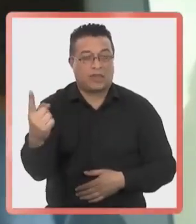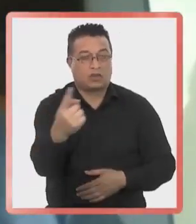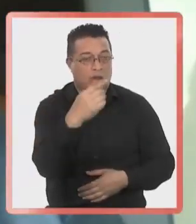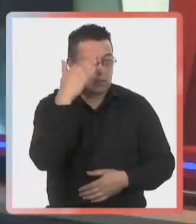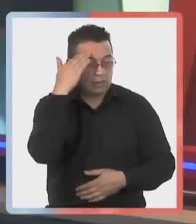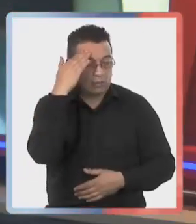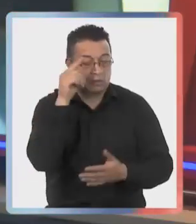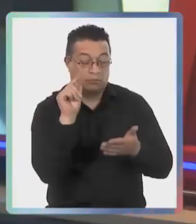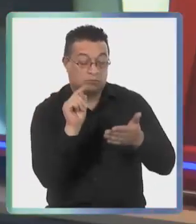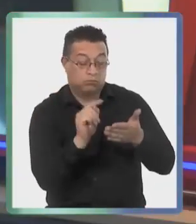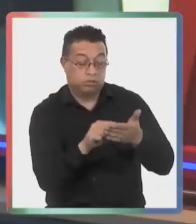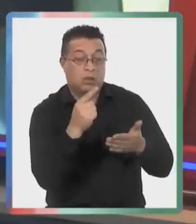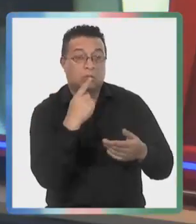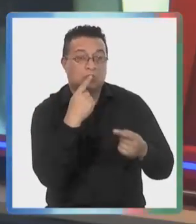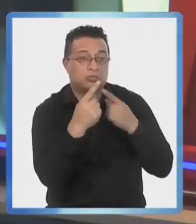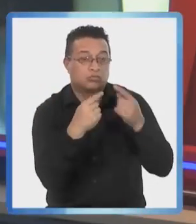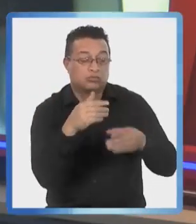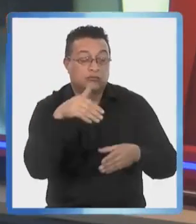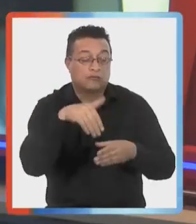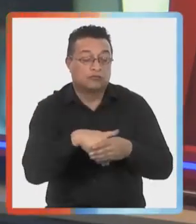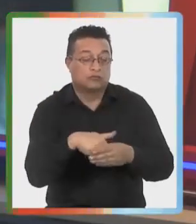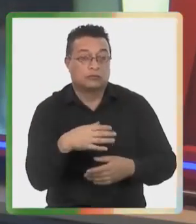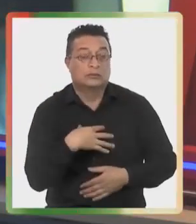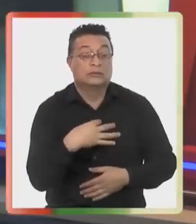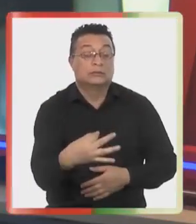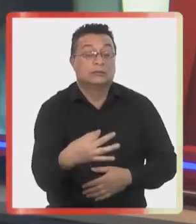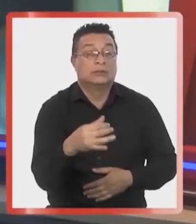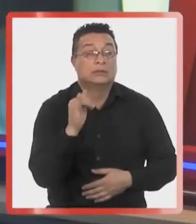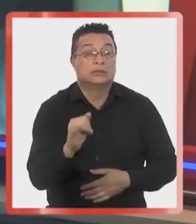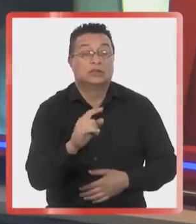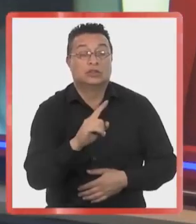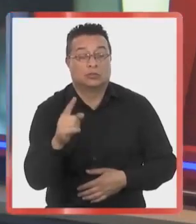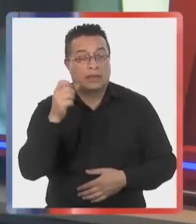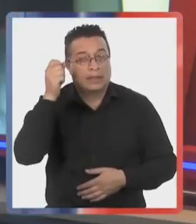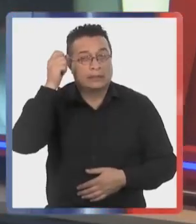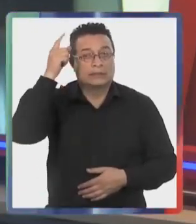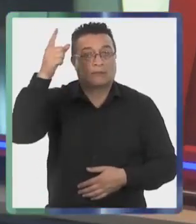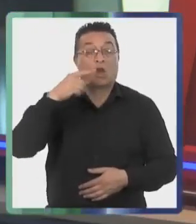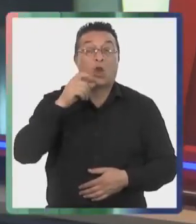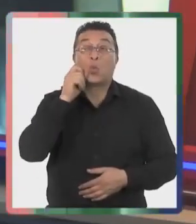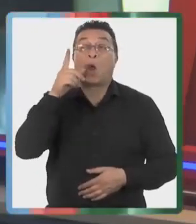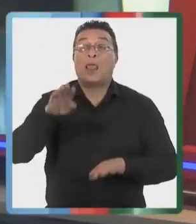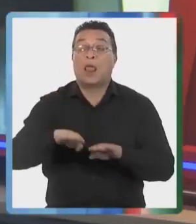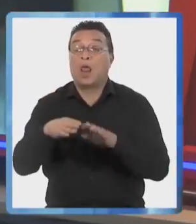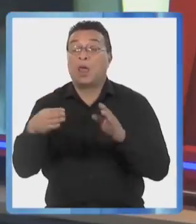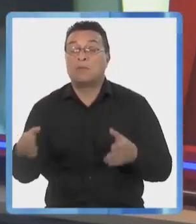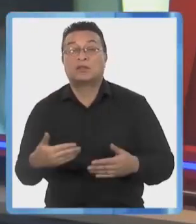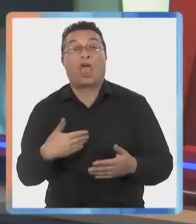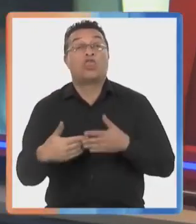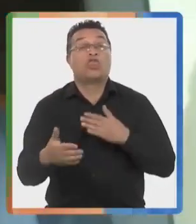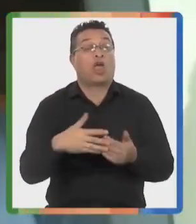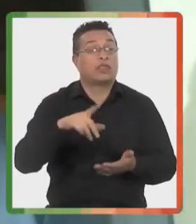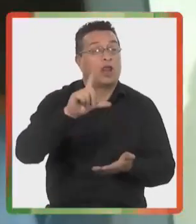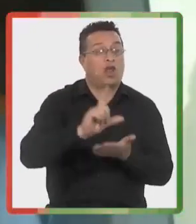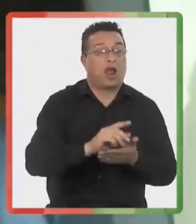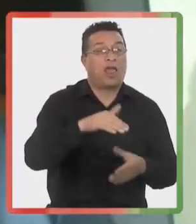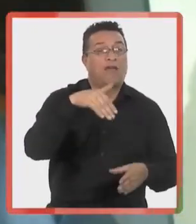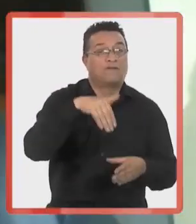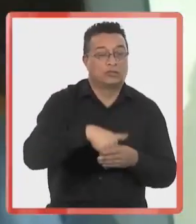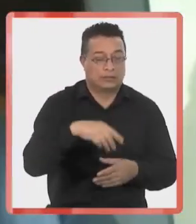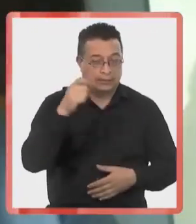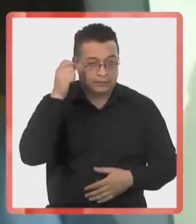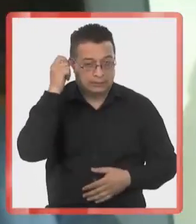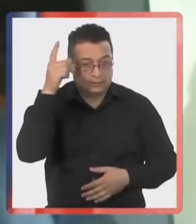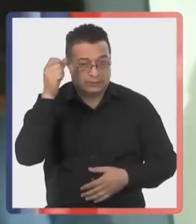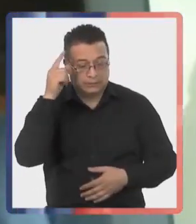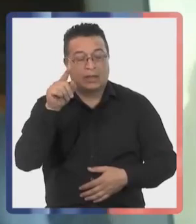electores pinchen la consulta de datos electorales en la página del CERVEL, sepan su mesa de votación, su local de votación